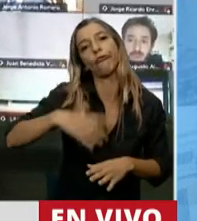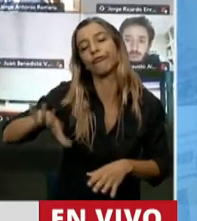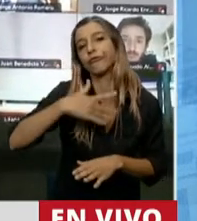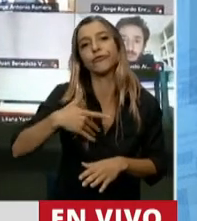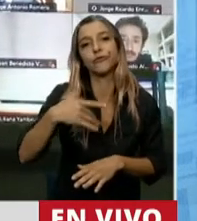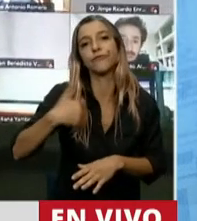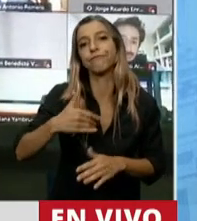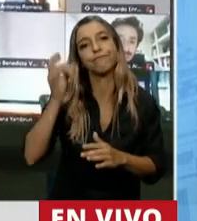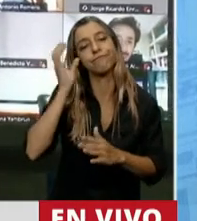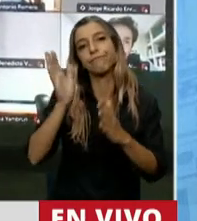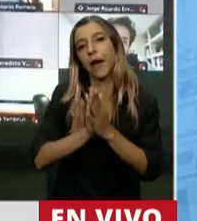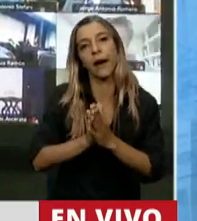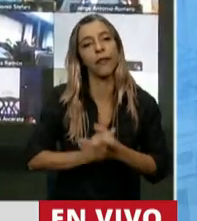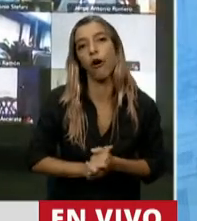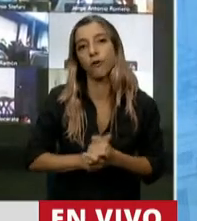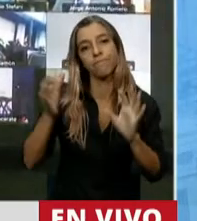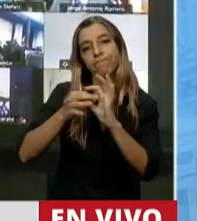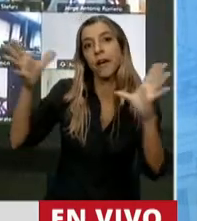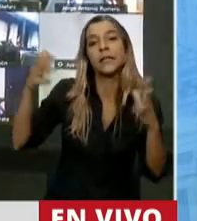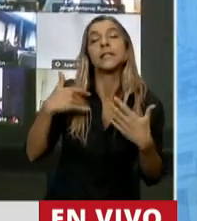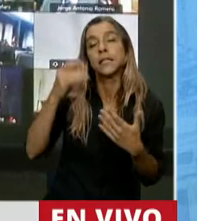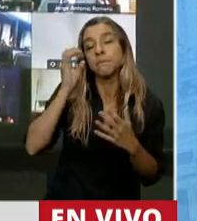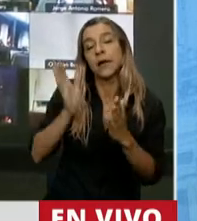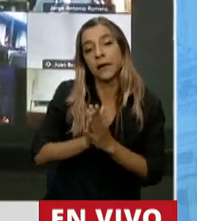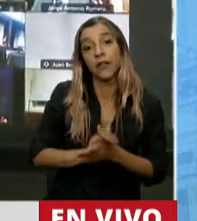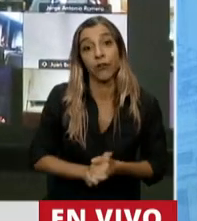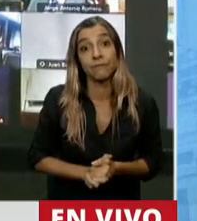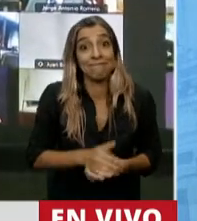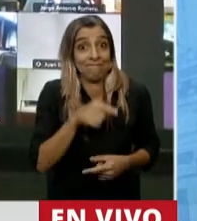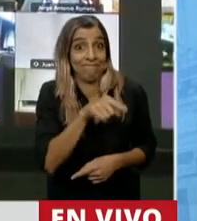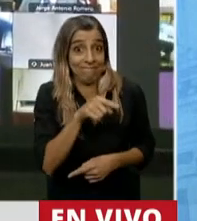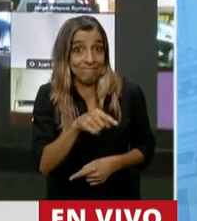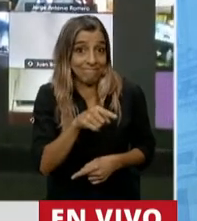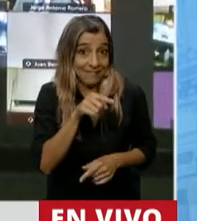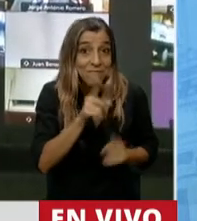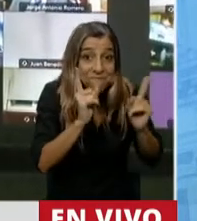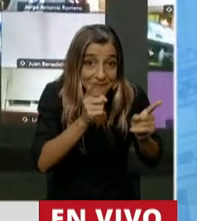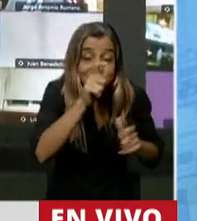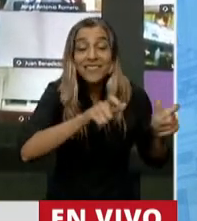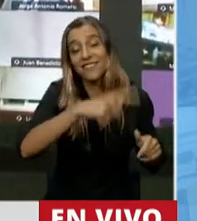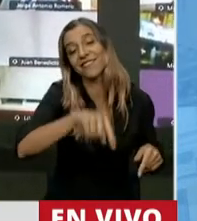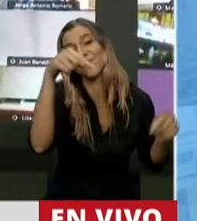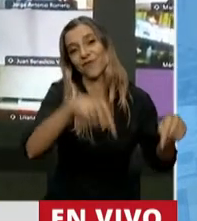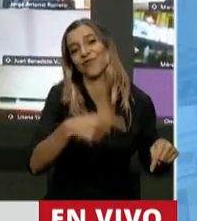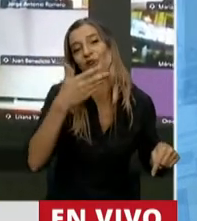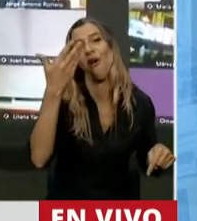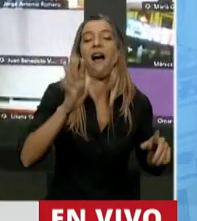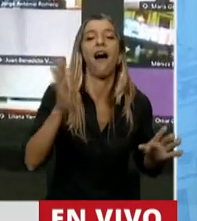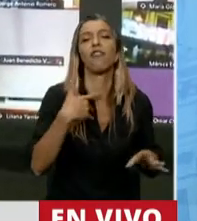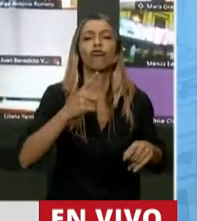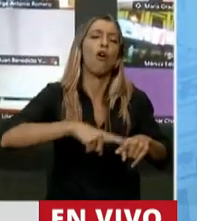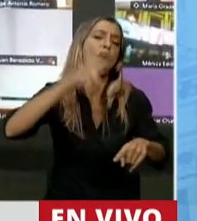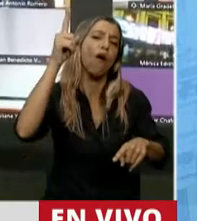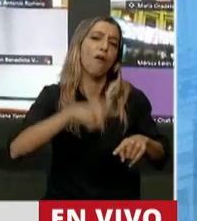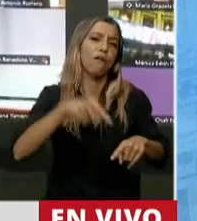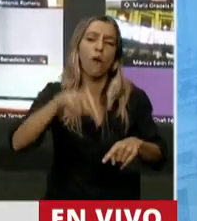argentino por habernos independizado. Increíble, pero son los mismos que hoy se pasaron todo el